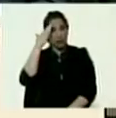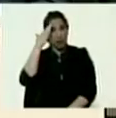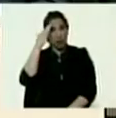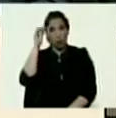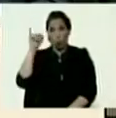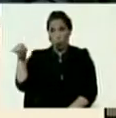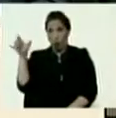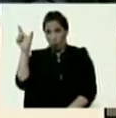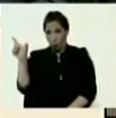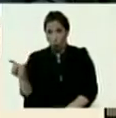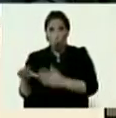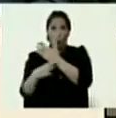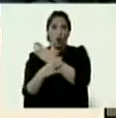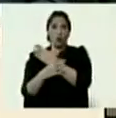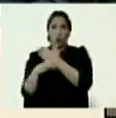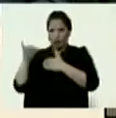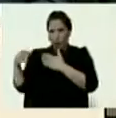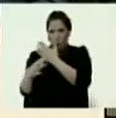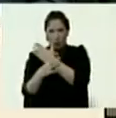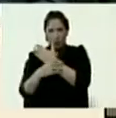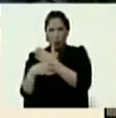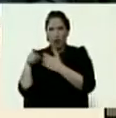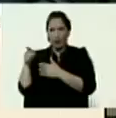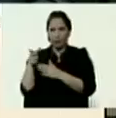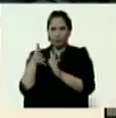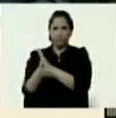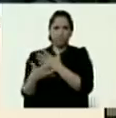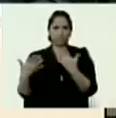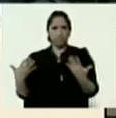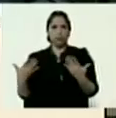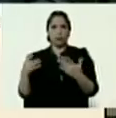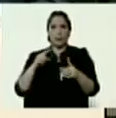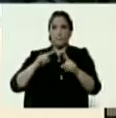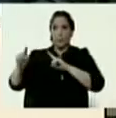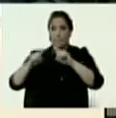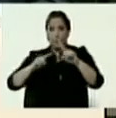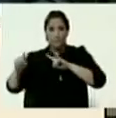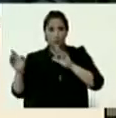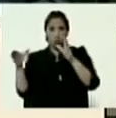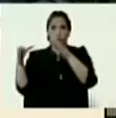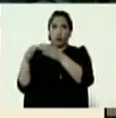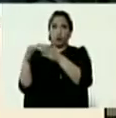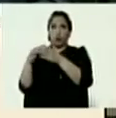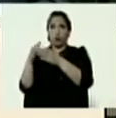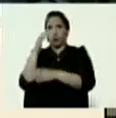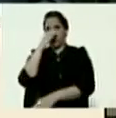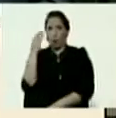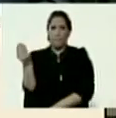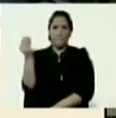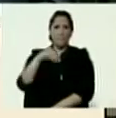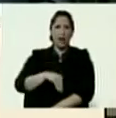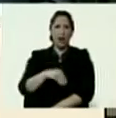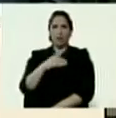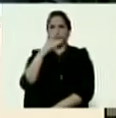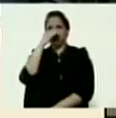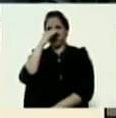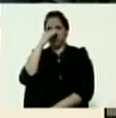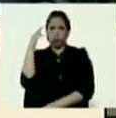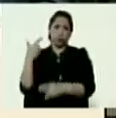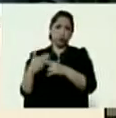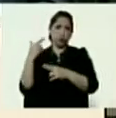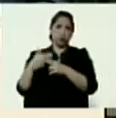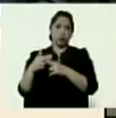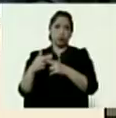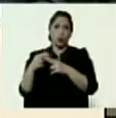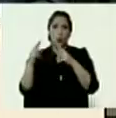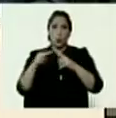Guaidó, que se trataba de los dirigentes de una de las bandas más criminales que haya conocido la